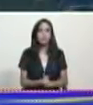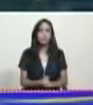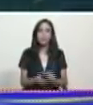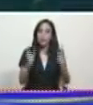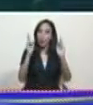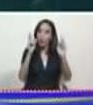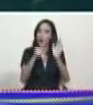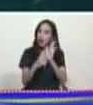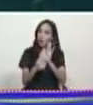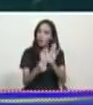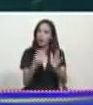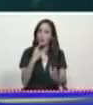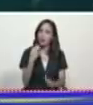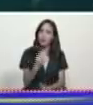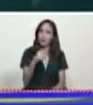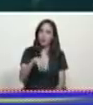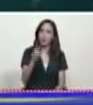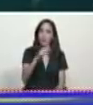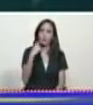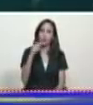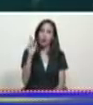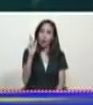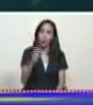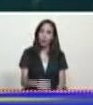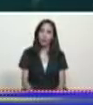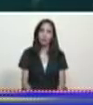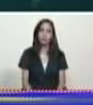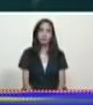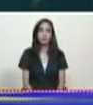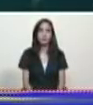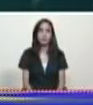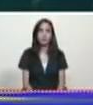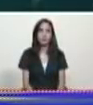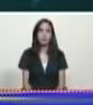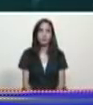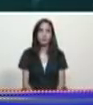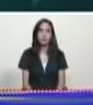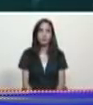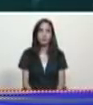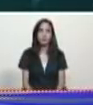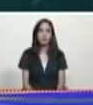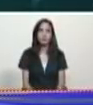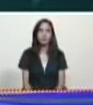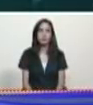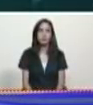brilla y que emana de la verdad de Venezuela.